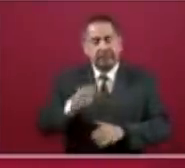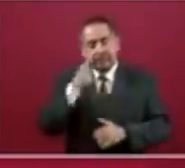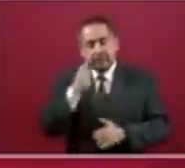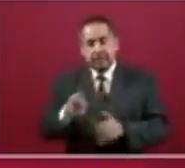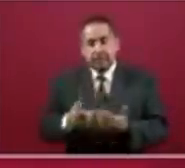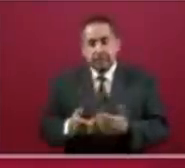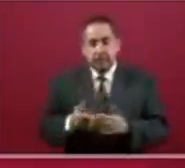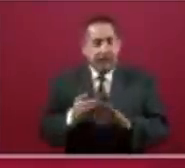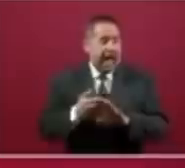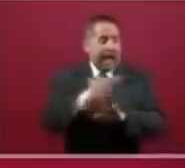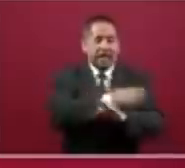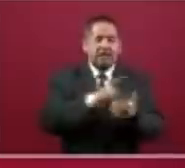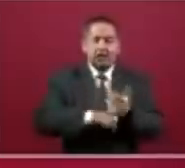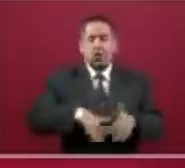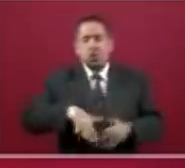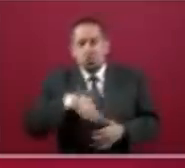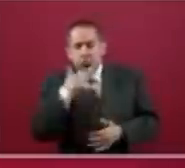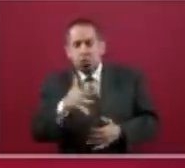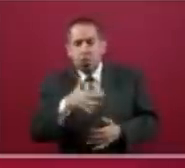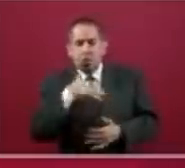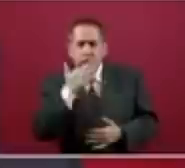lo que había era corrupción